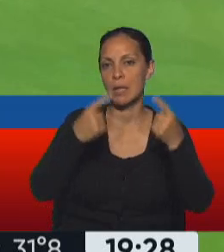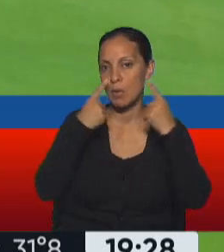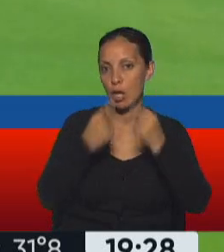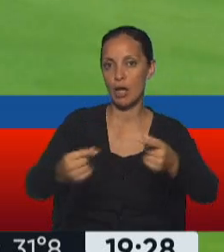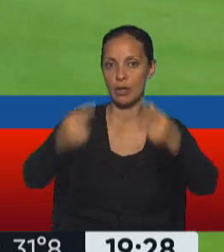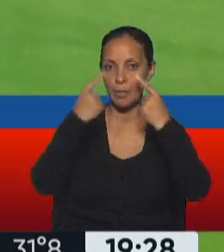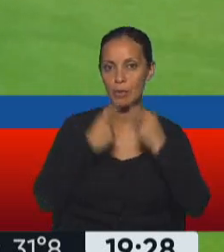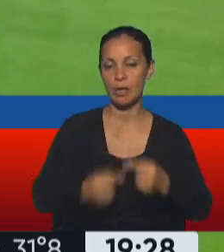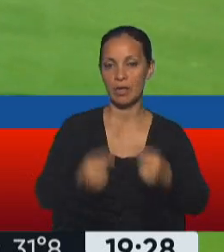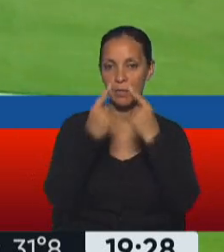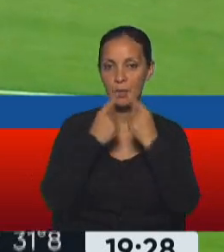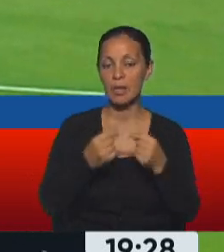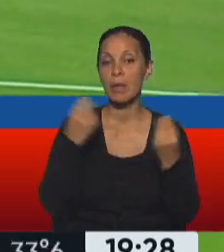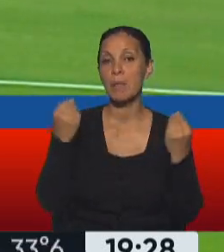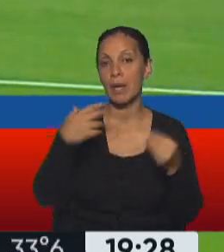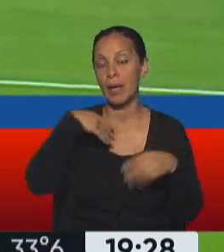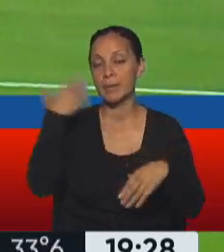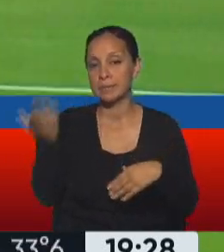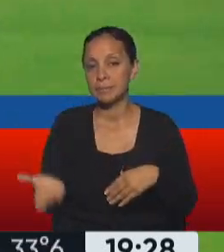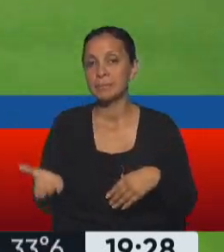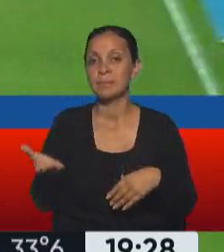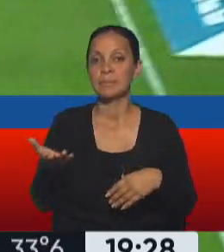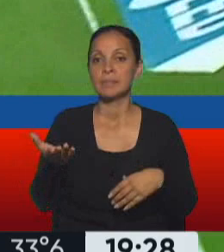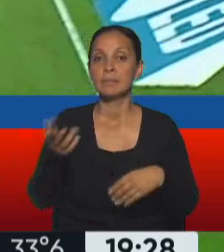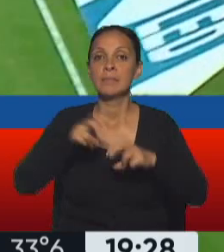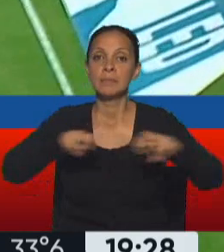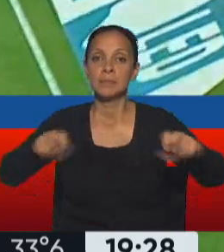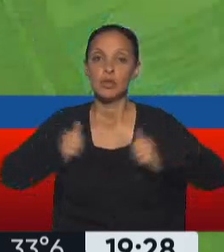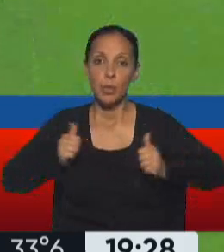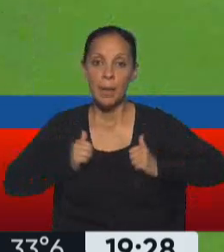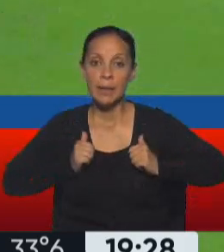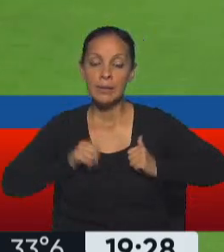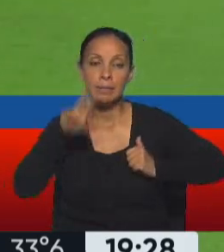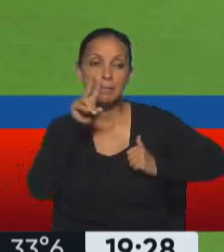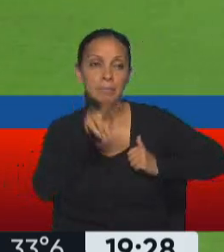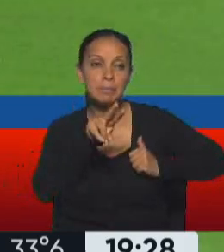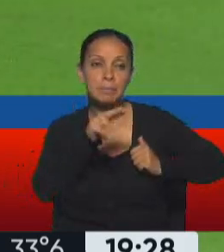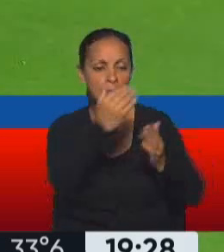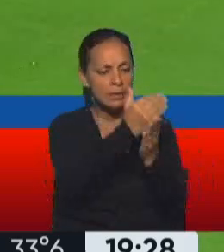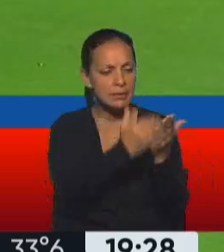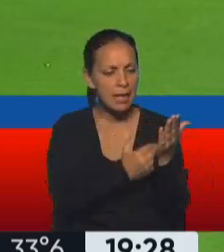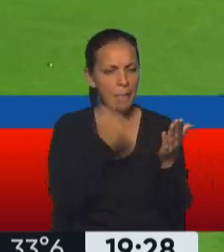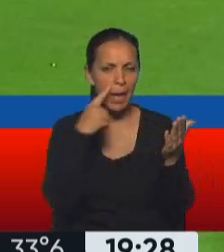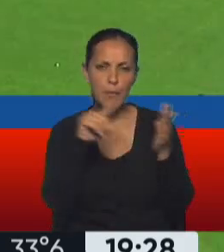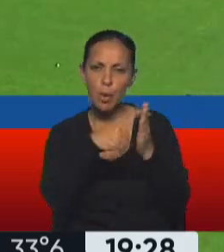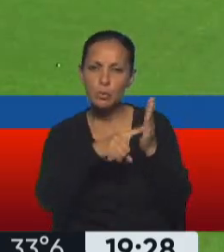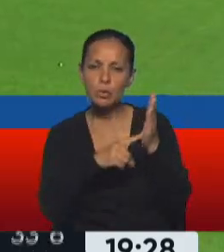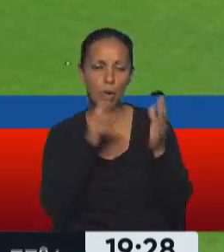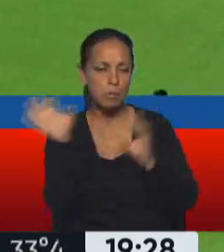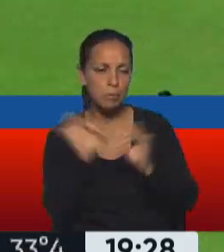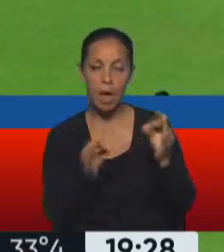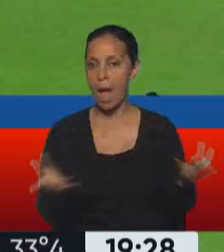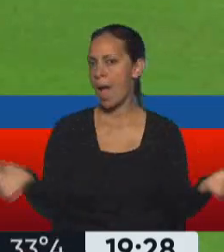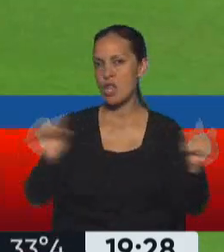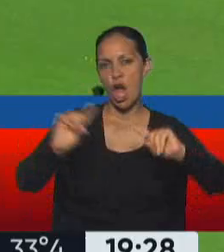Porque imagínate, después están en el banco de suplentes mirando la tablet, mirando la computadora, y se volvieron